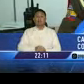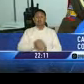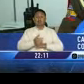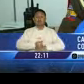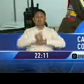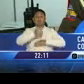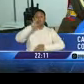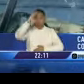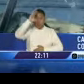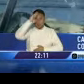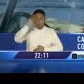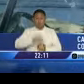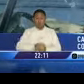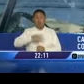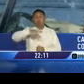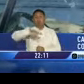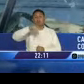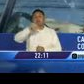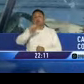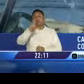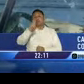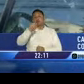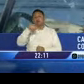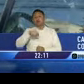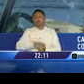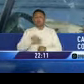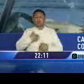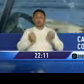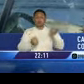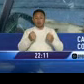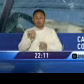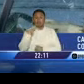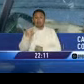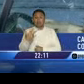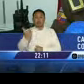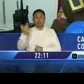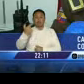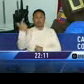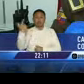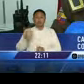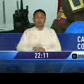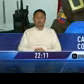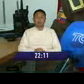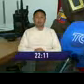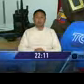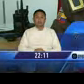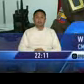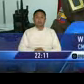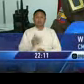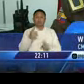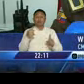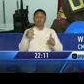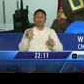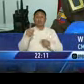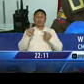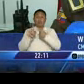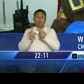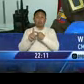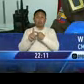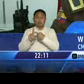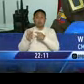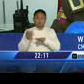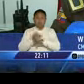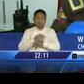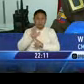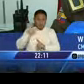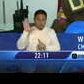Wilson Pavón indicó que el vehículo de la víctima presentaba 3 huellas de proyectil. La persona afectada tenía algún tipo de